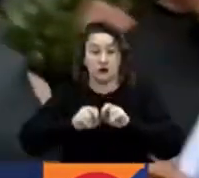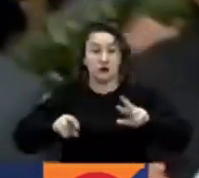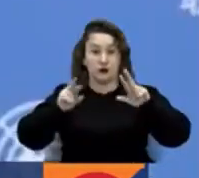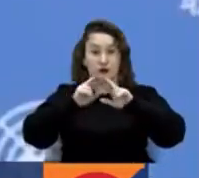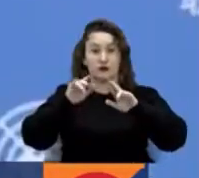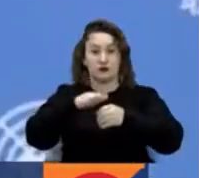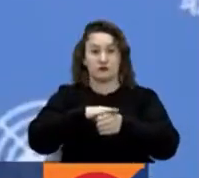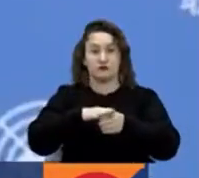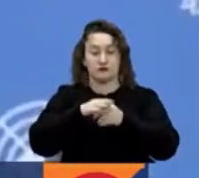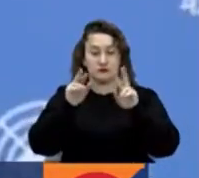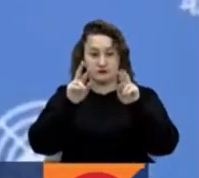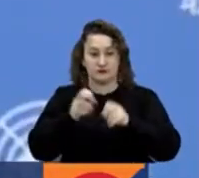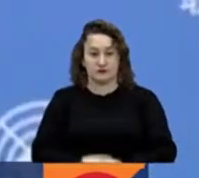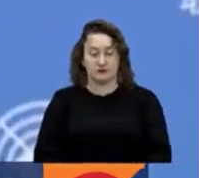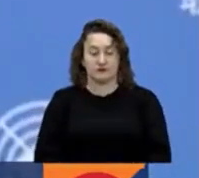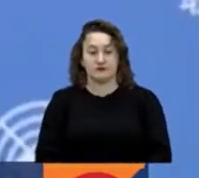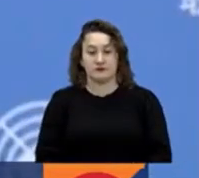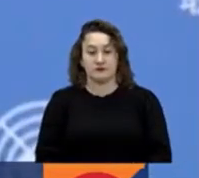sobre el caso.